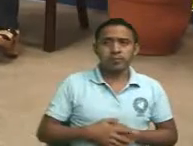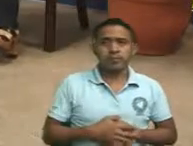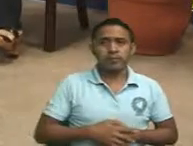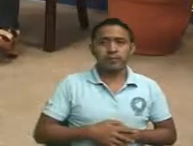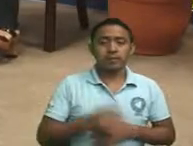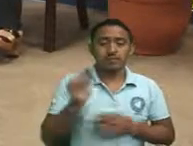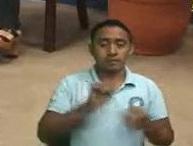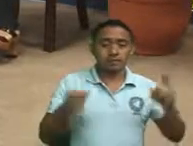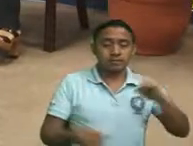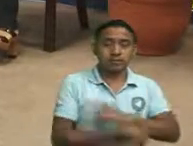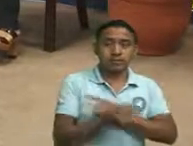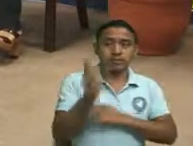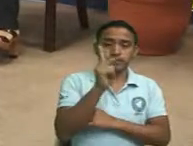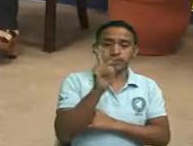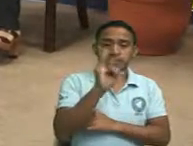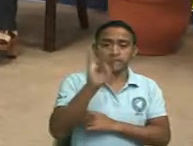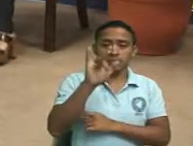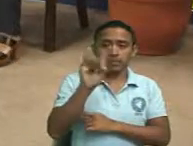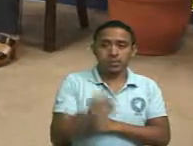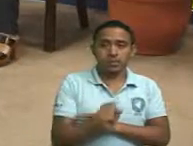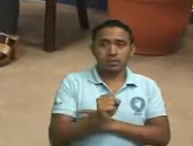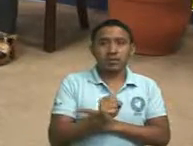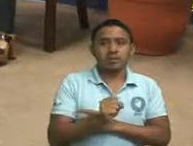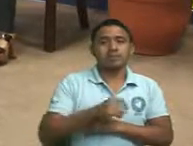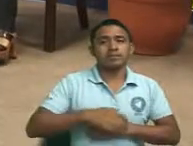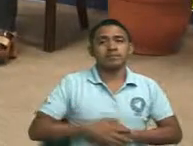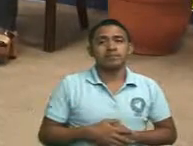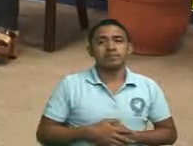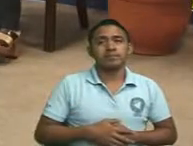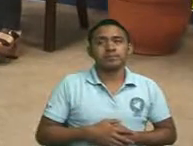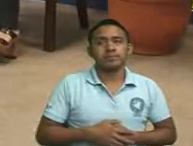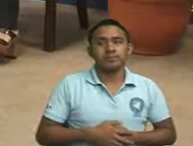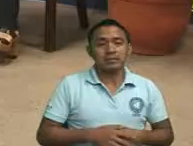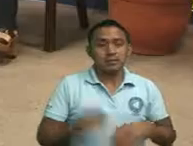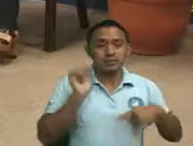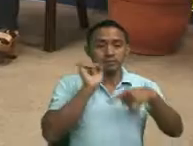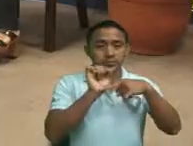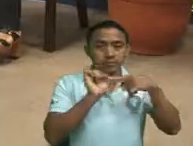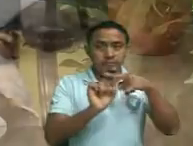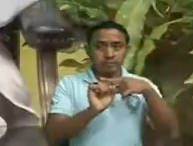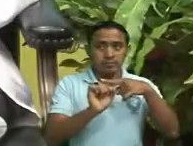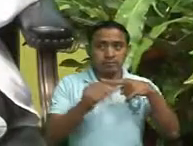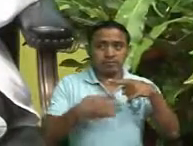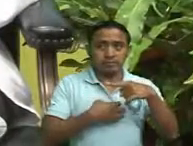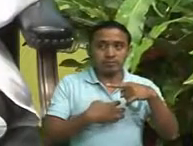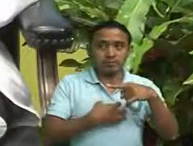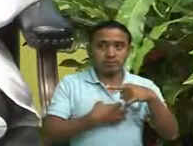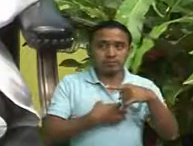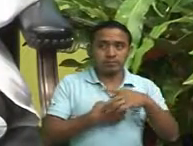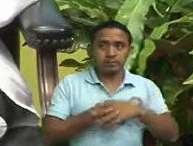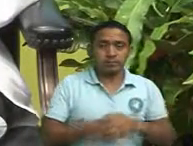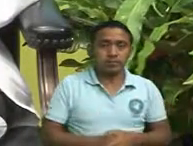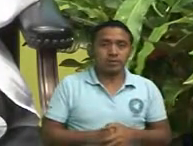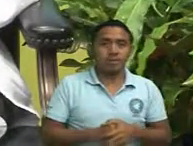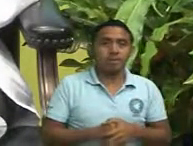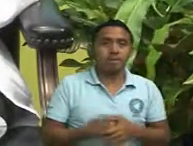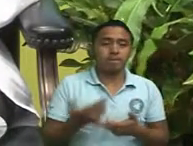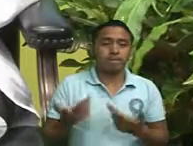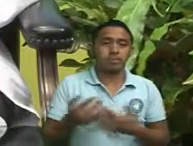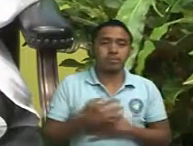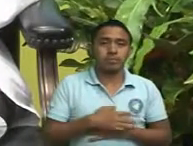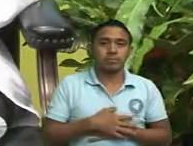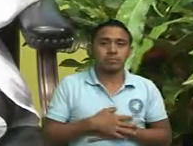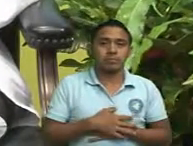kilo, tu peso lo pasas a kilo, ¿verdad? Y eso lo dividís entre tu talla a metro cuadrado. ¿Sí?